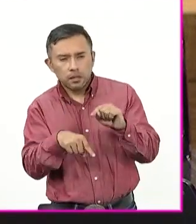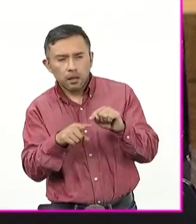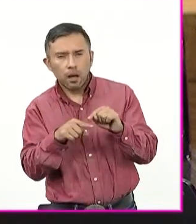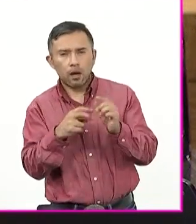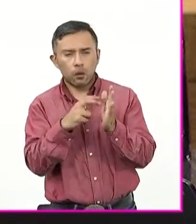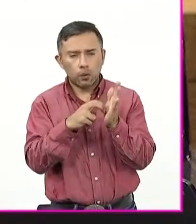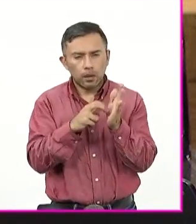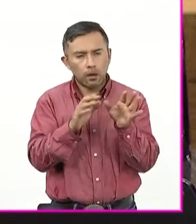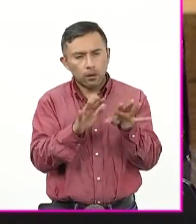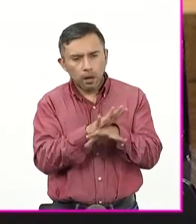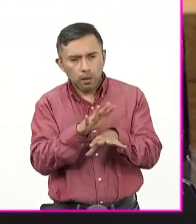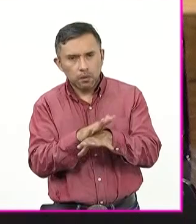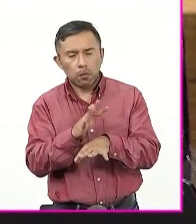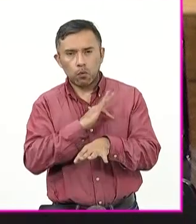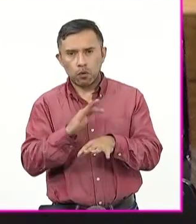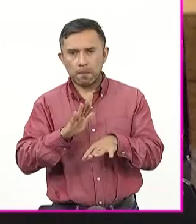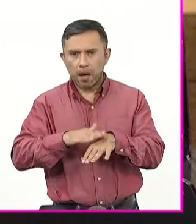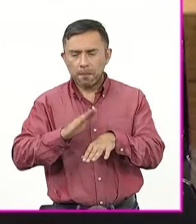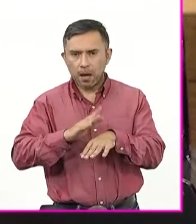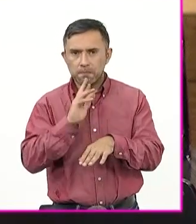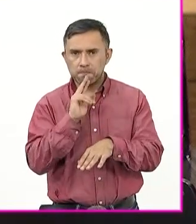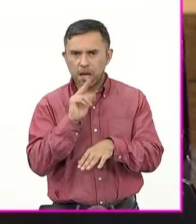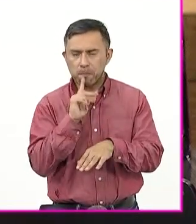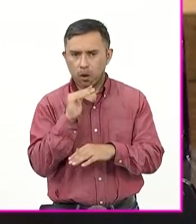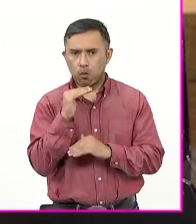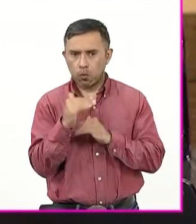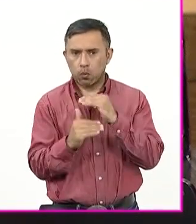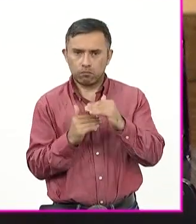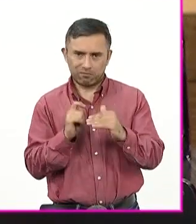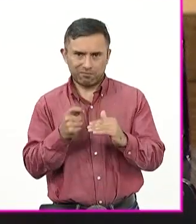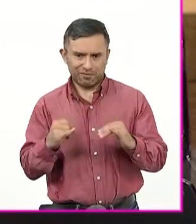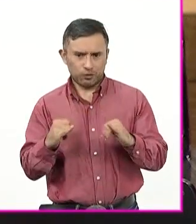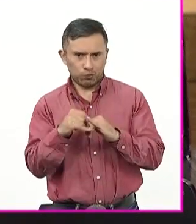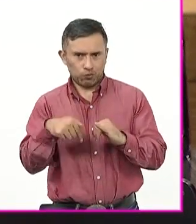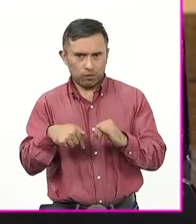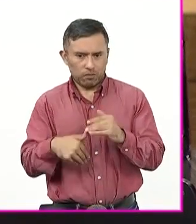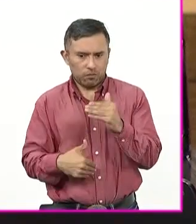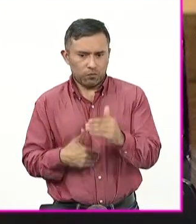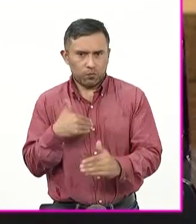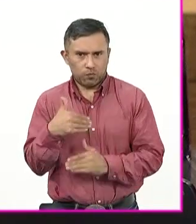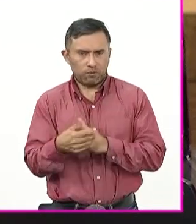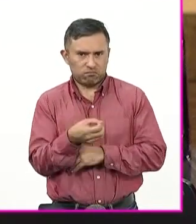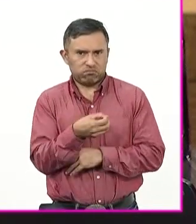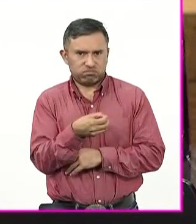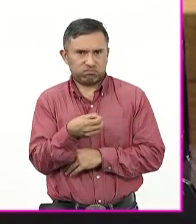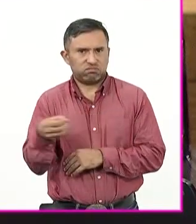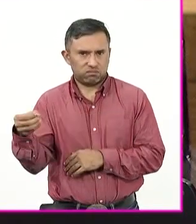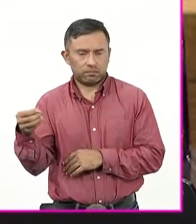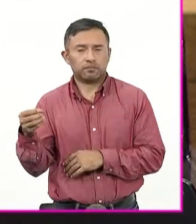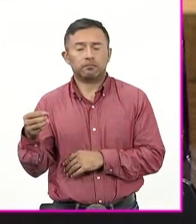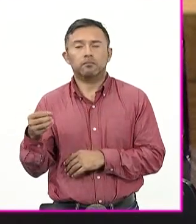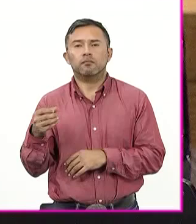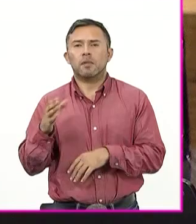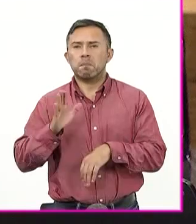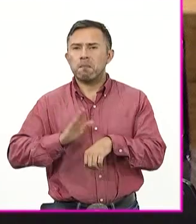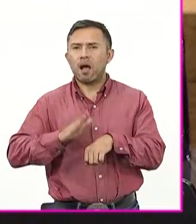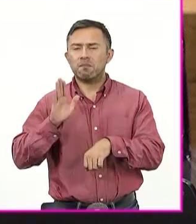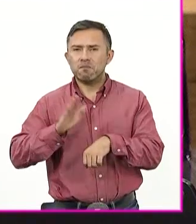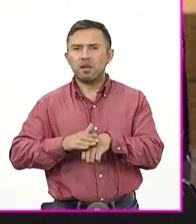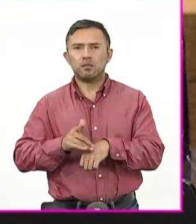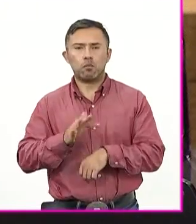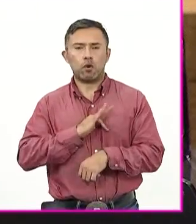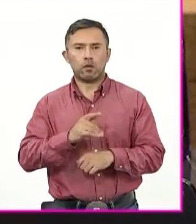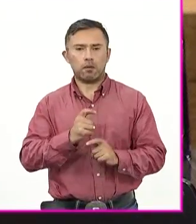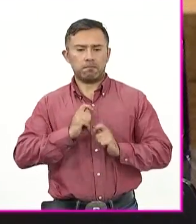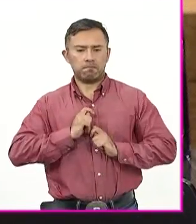vez no solamente eficaces como esta institución lo ha sido, sino cada vez más eficientes en la realización de